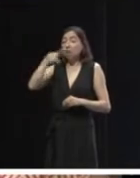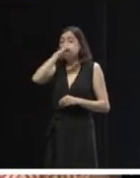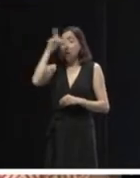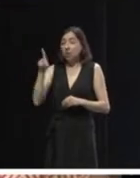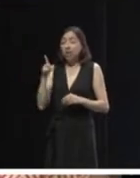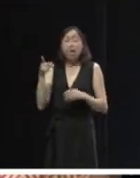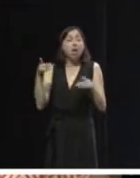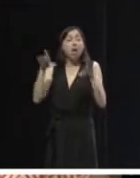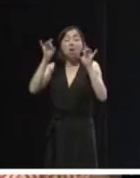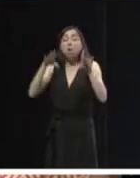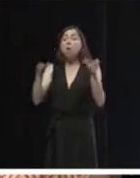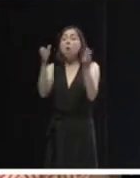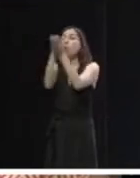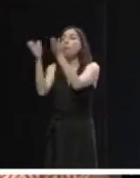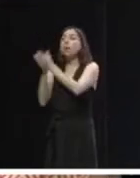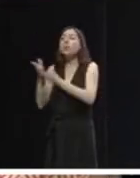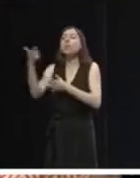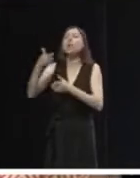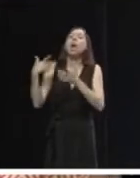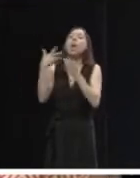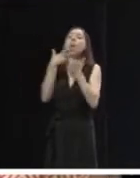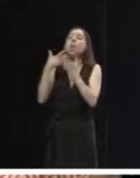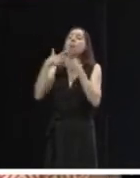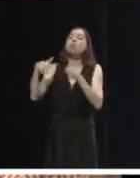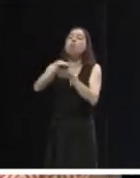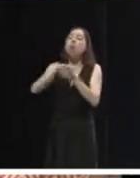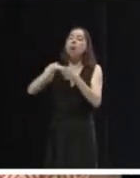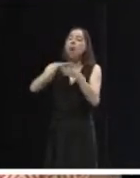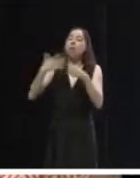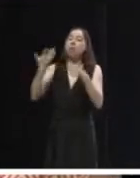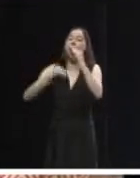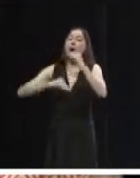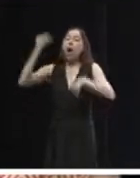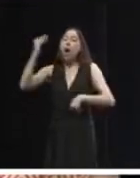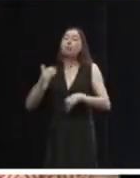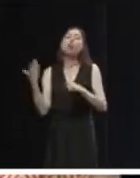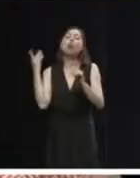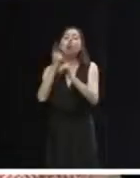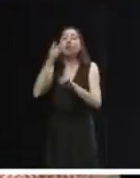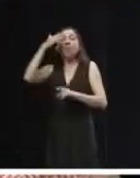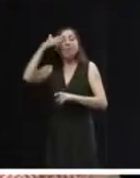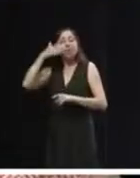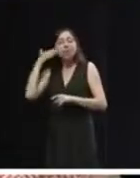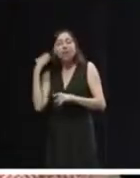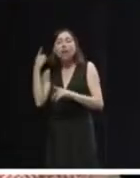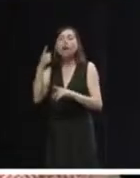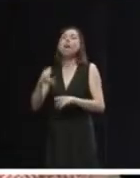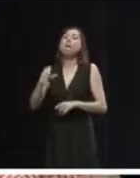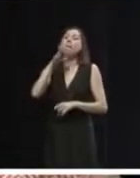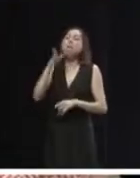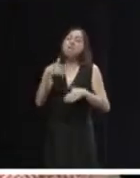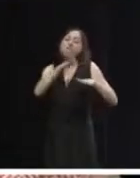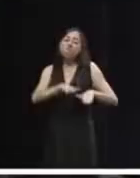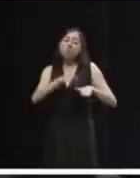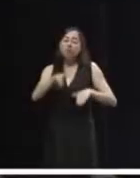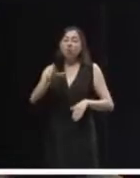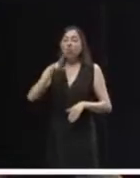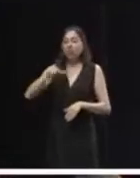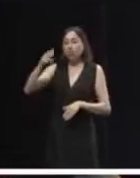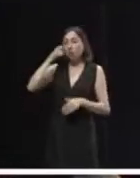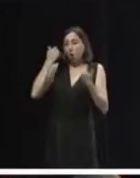barrios hartos por la dignidad frente al oligopolio eléctrico en favor de los derechos humanos